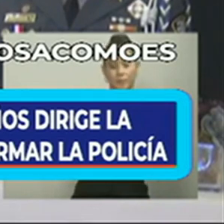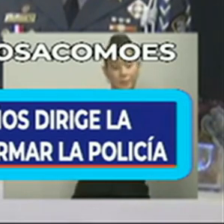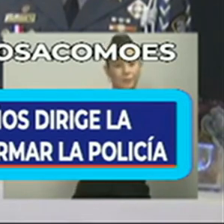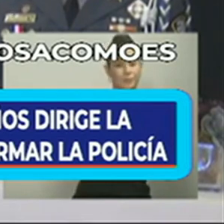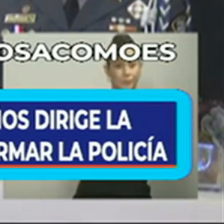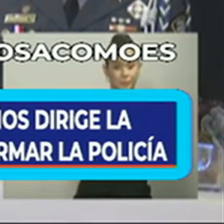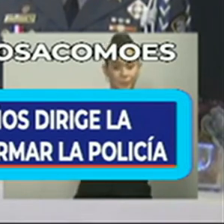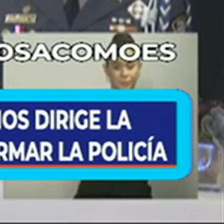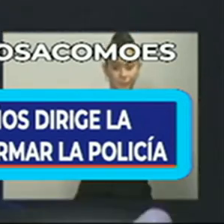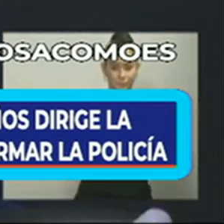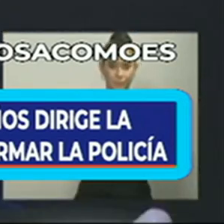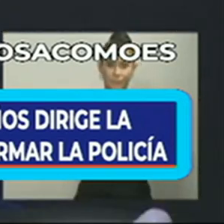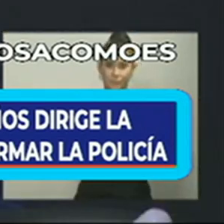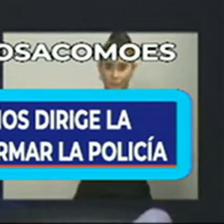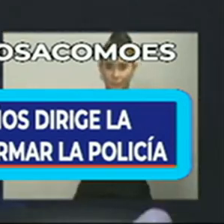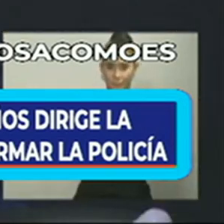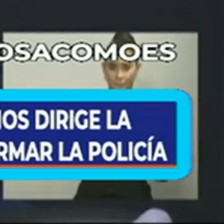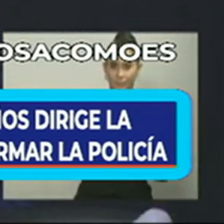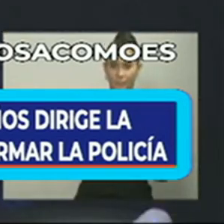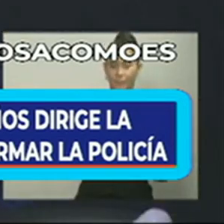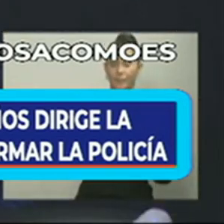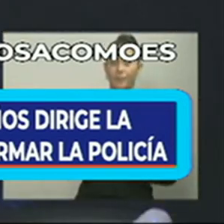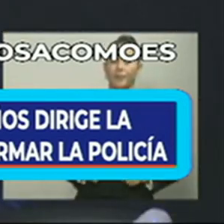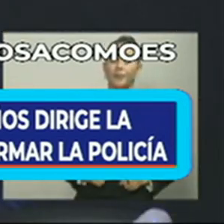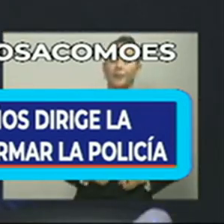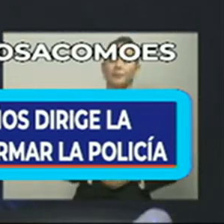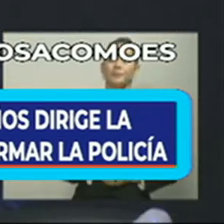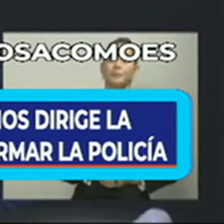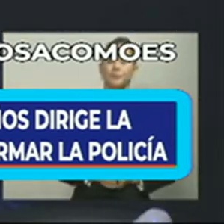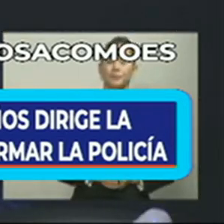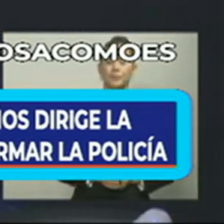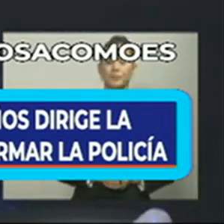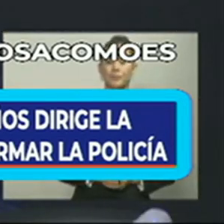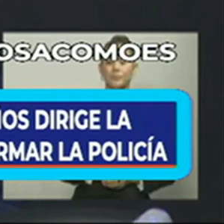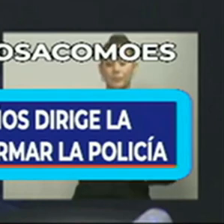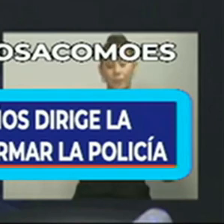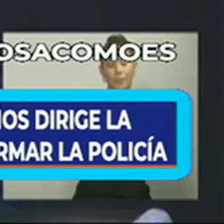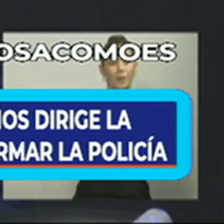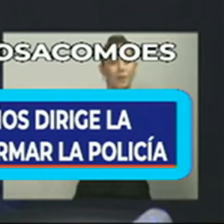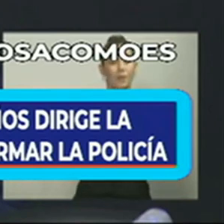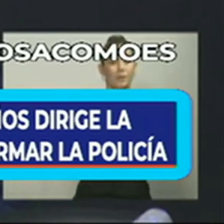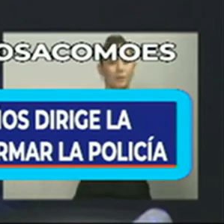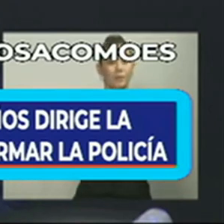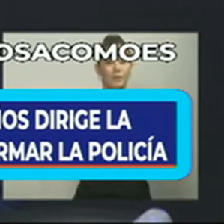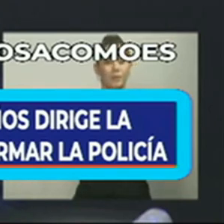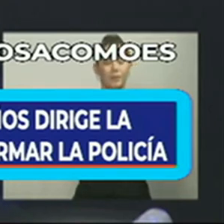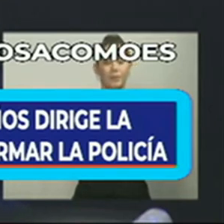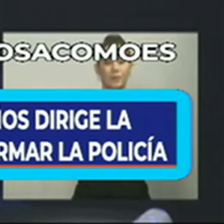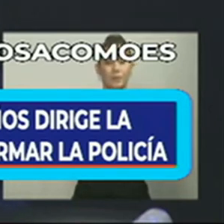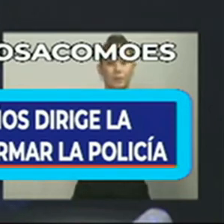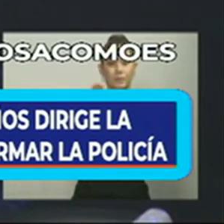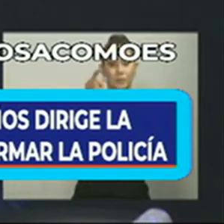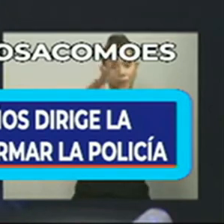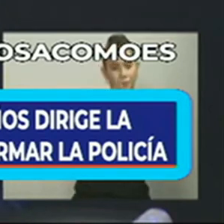nuestro grupo de trabajo, entre otros. En ese taller se abordaron los siguientes